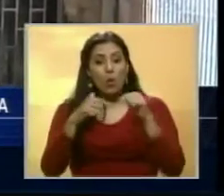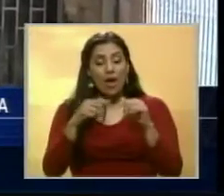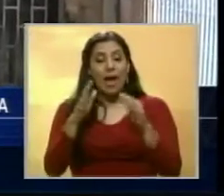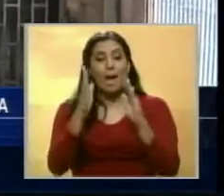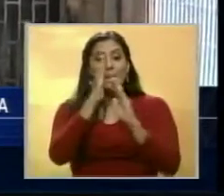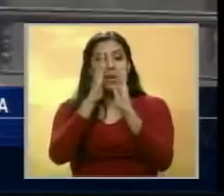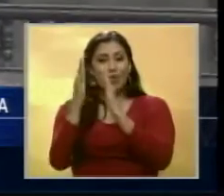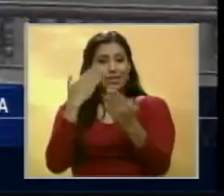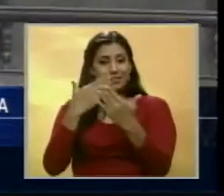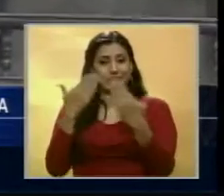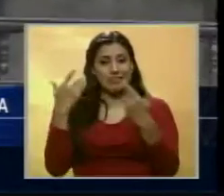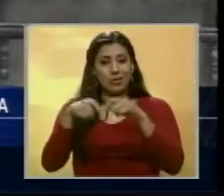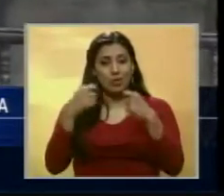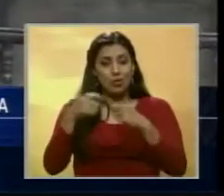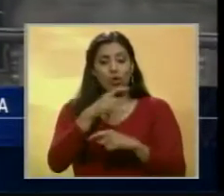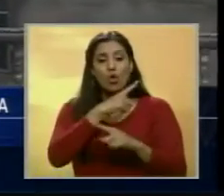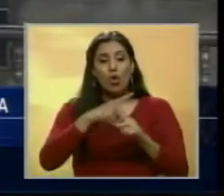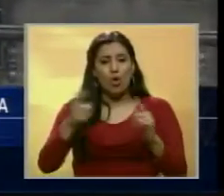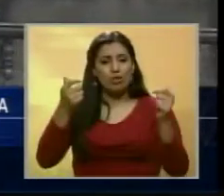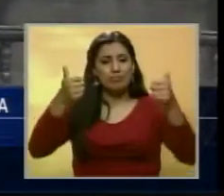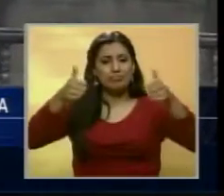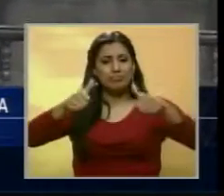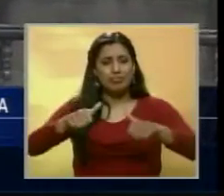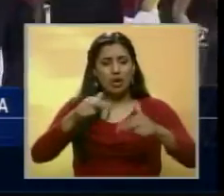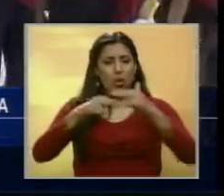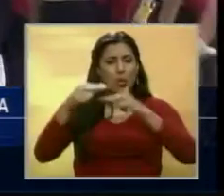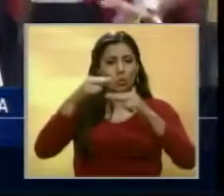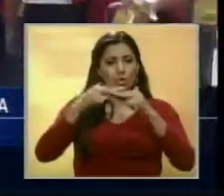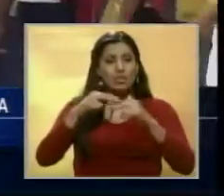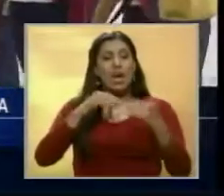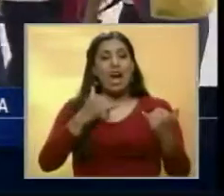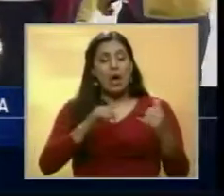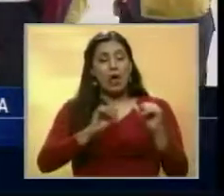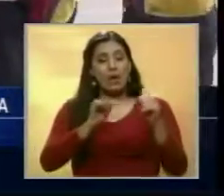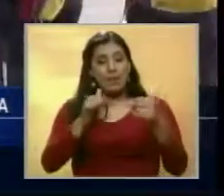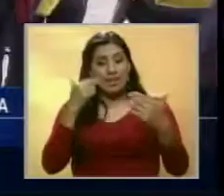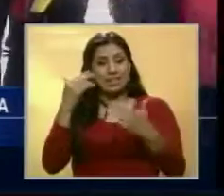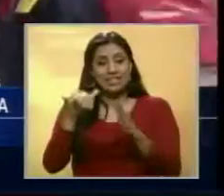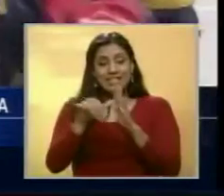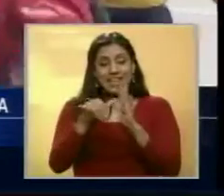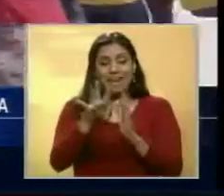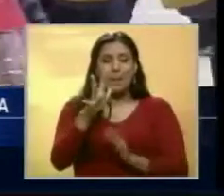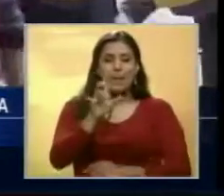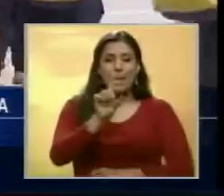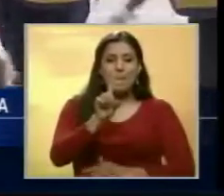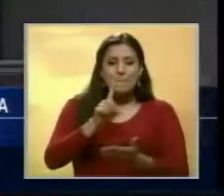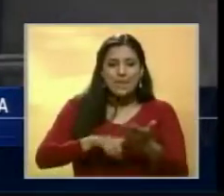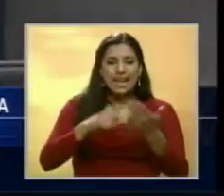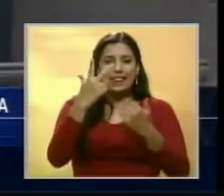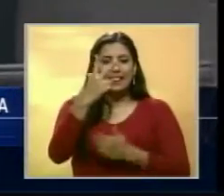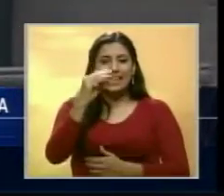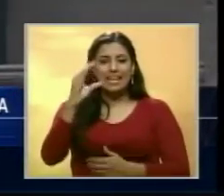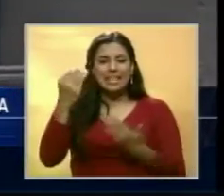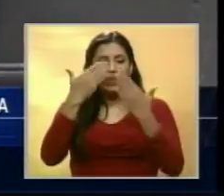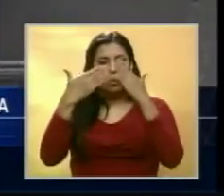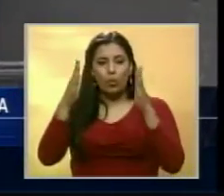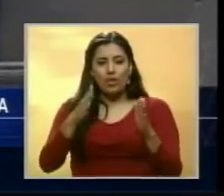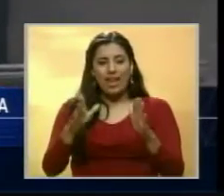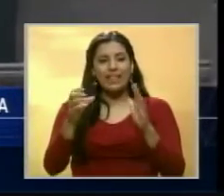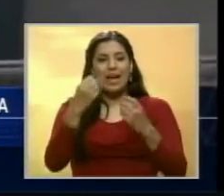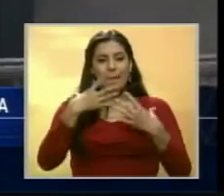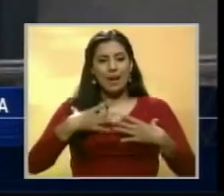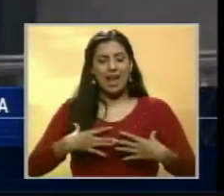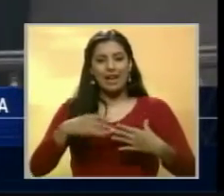biblioteca son evidentes, así como el deterioro en la infraestructura. Desde entonces, cerca de 1.300 estudiantes de educación básica han